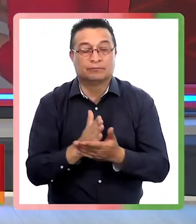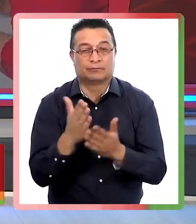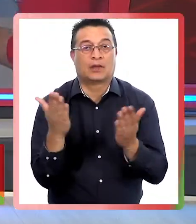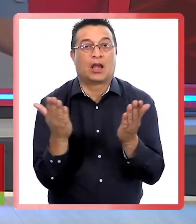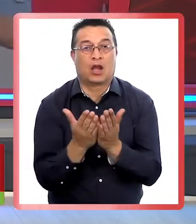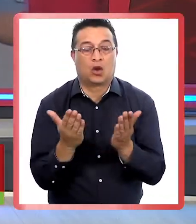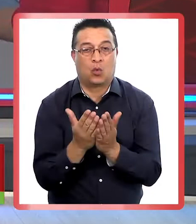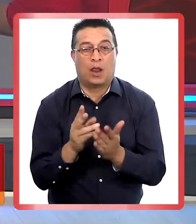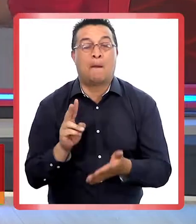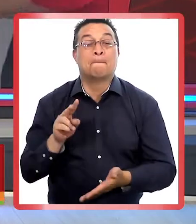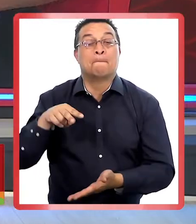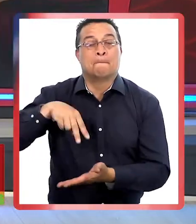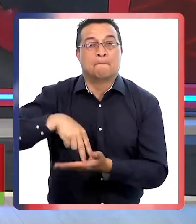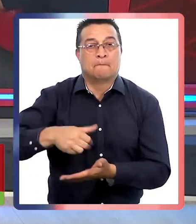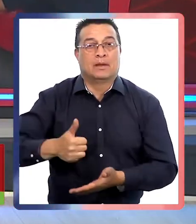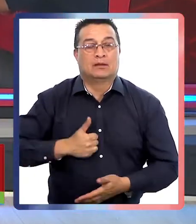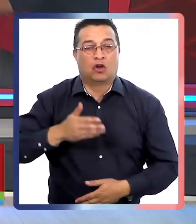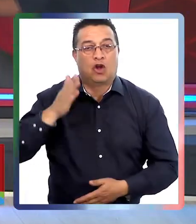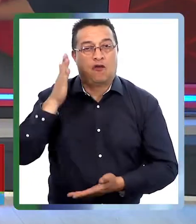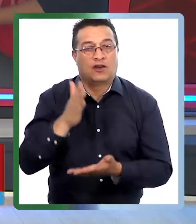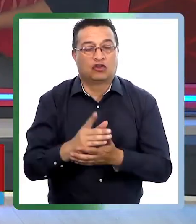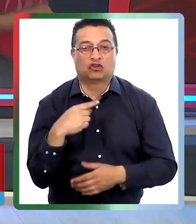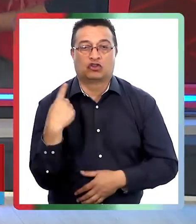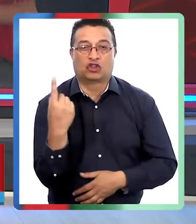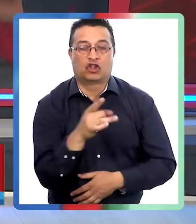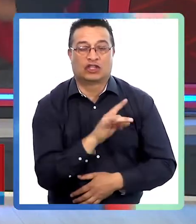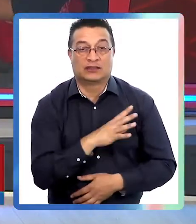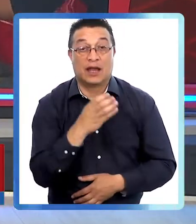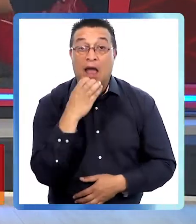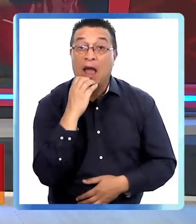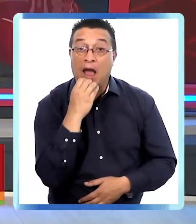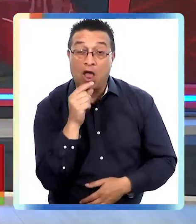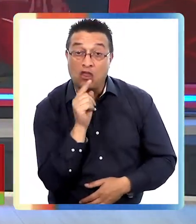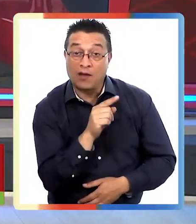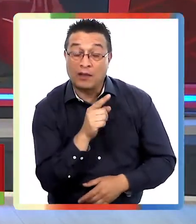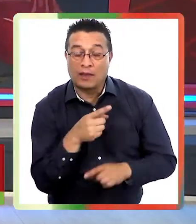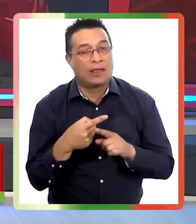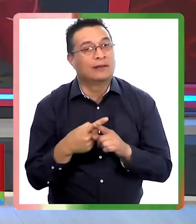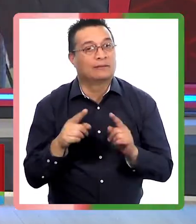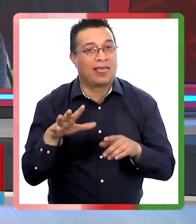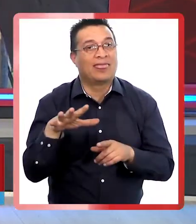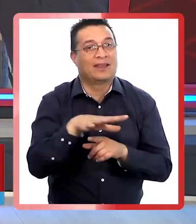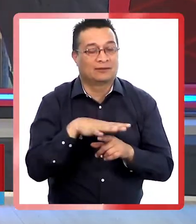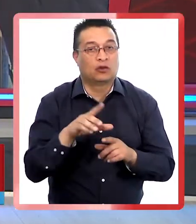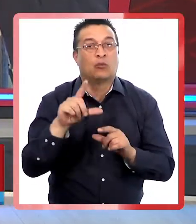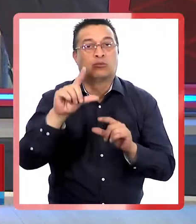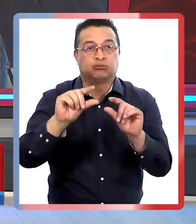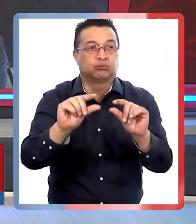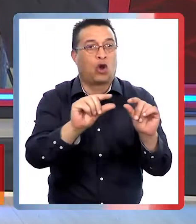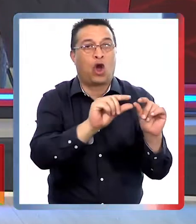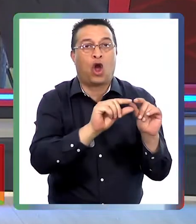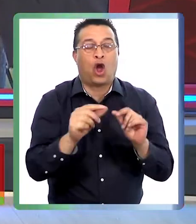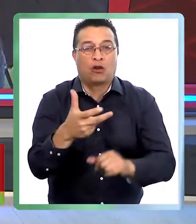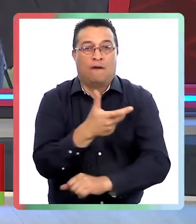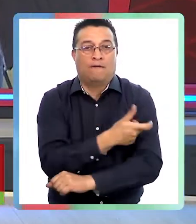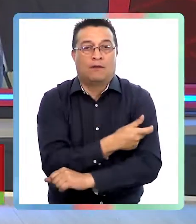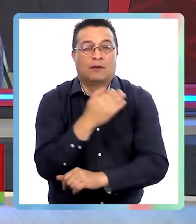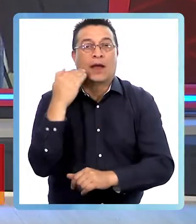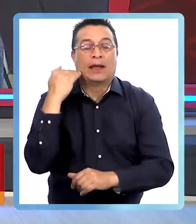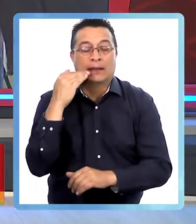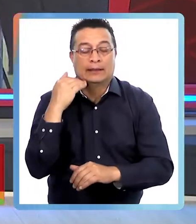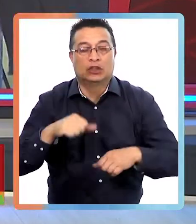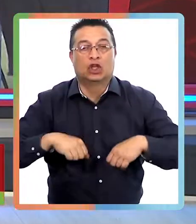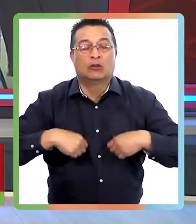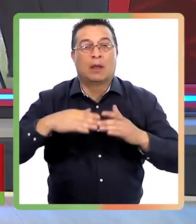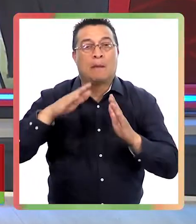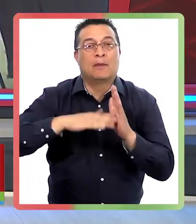clases presenciales obligatorias en todo el país, pero en Antofagasta la situación es compleja por el bajo porcentaje de vacunación en los adolescentes de